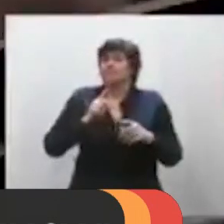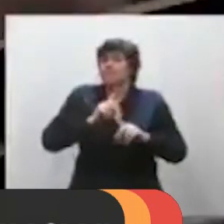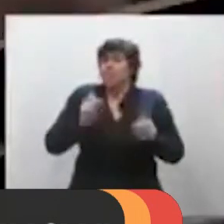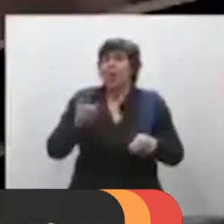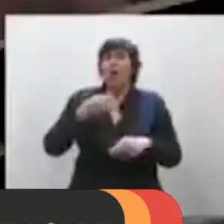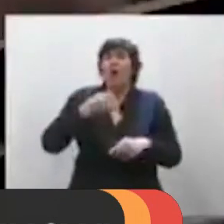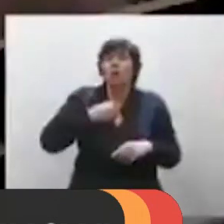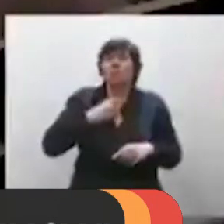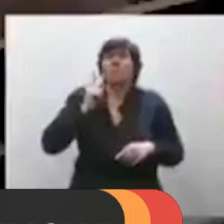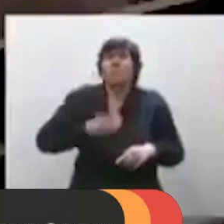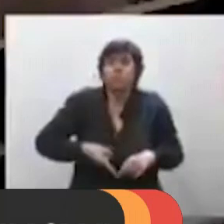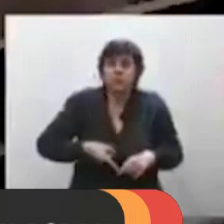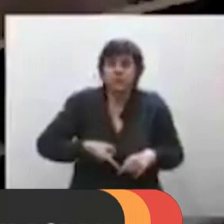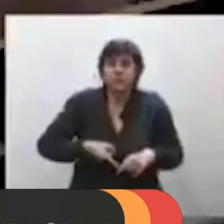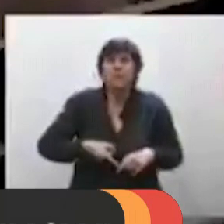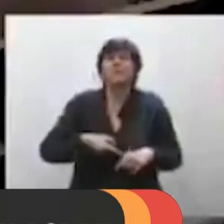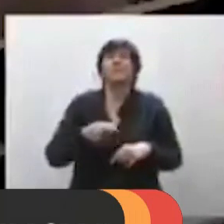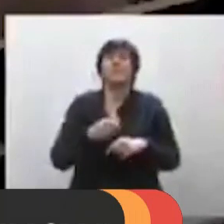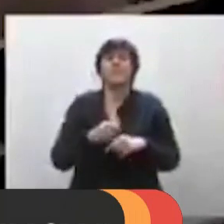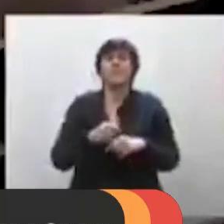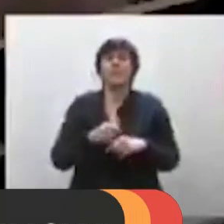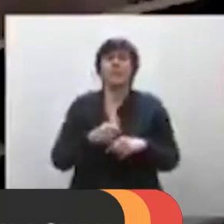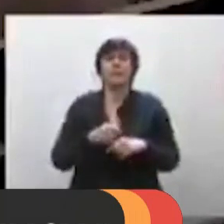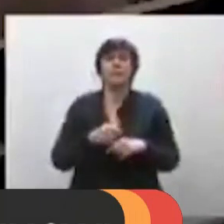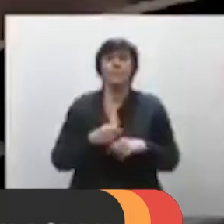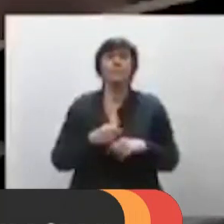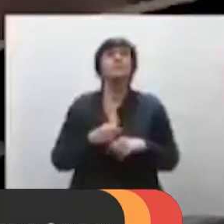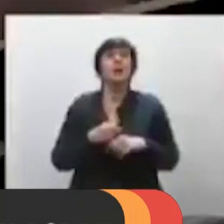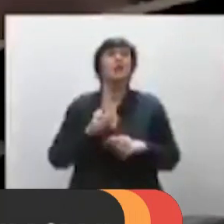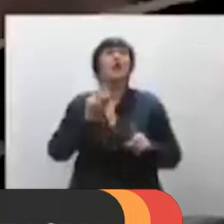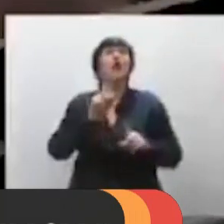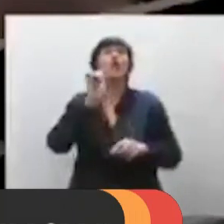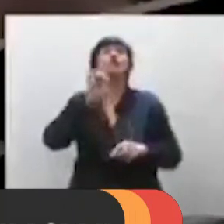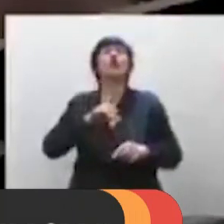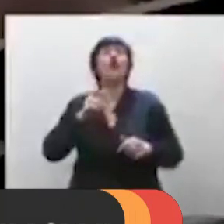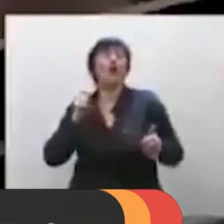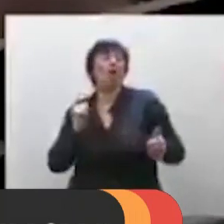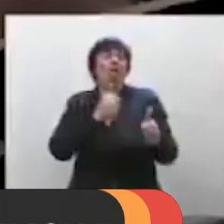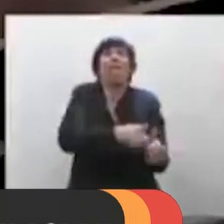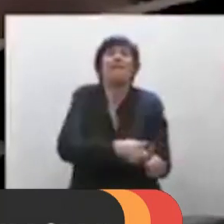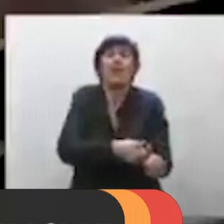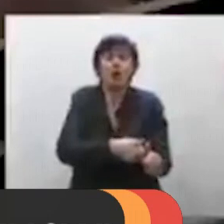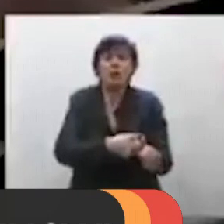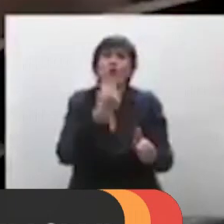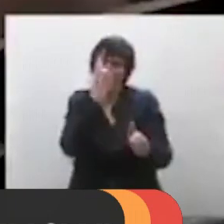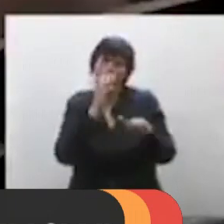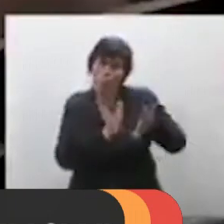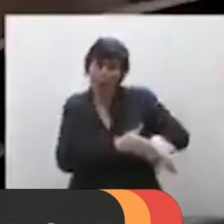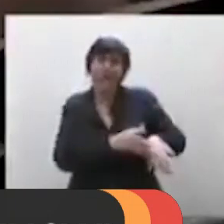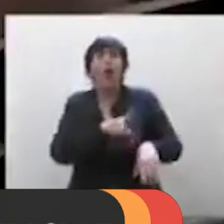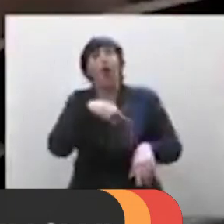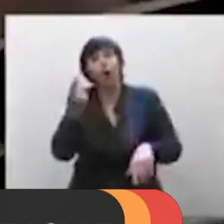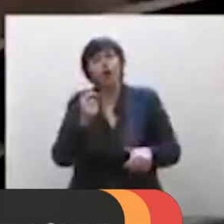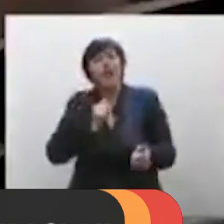cierta amplitud, que no solamente la violación clásica, por un lado. Y por otro, en riesgo